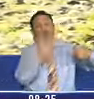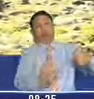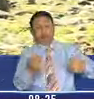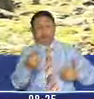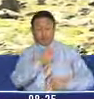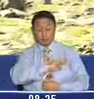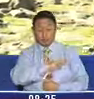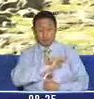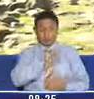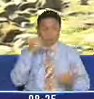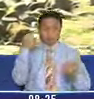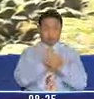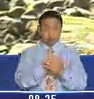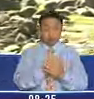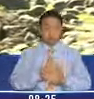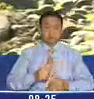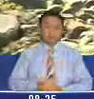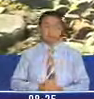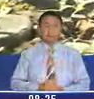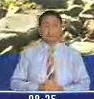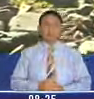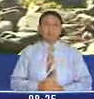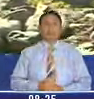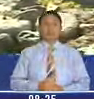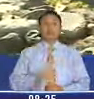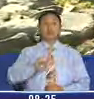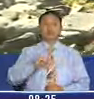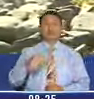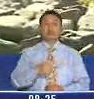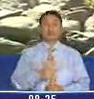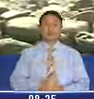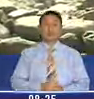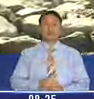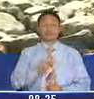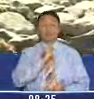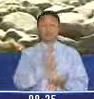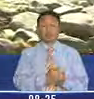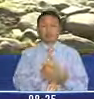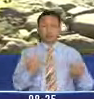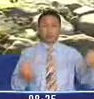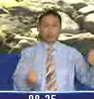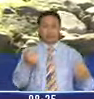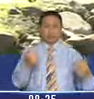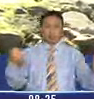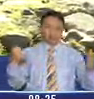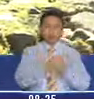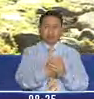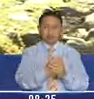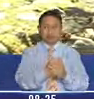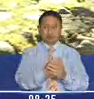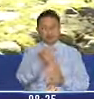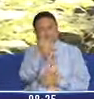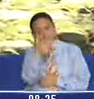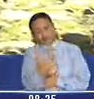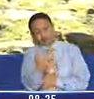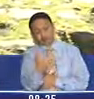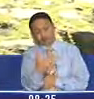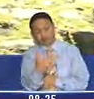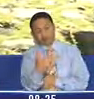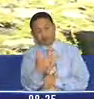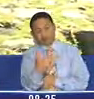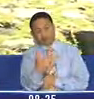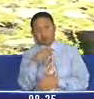mismo la volqueta esa. Una volqueta se impactó, vecino, contra este predio. Así es, se impactó ahí y quedó colgada la